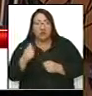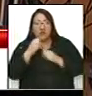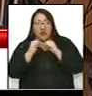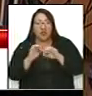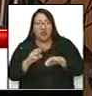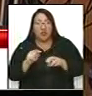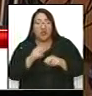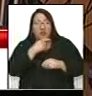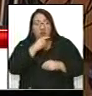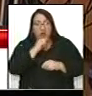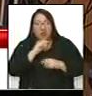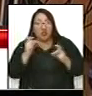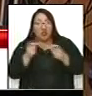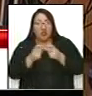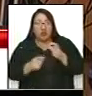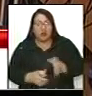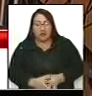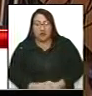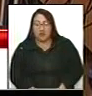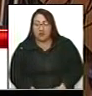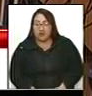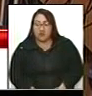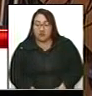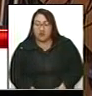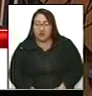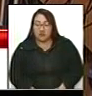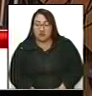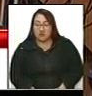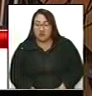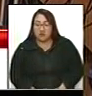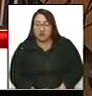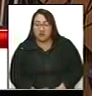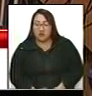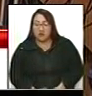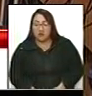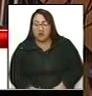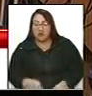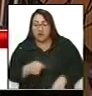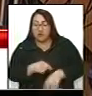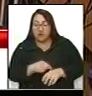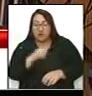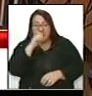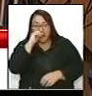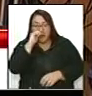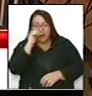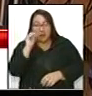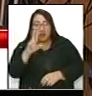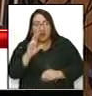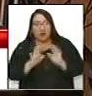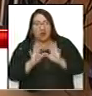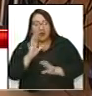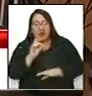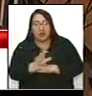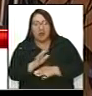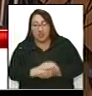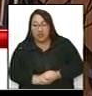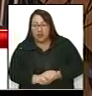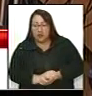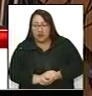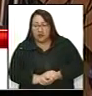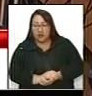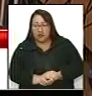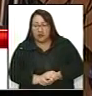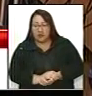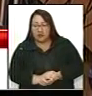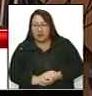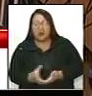de la Mesa de Mujeres Parlamentarias. Siendo las 3:15, damos